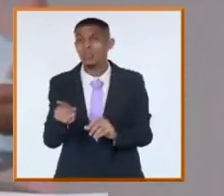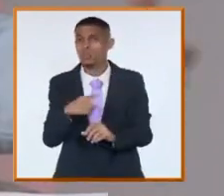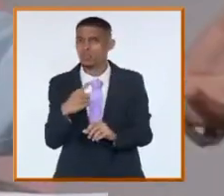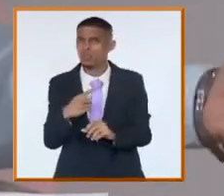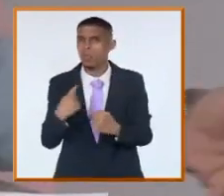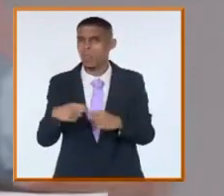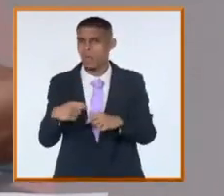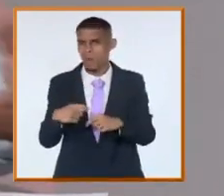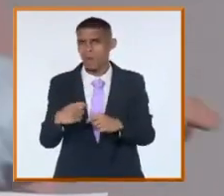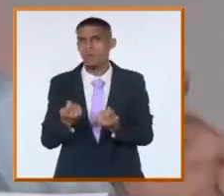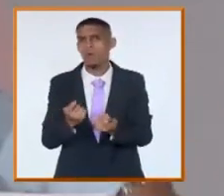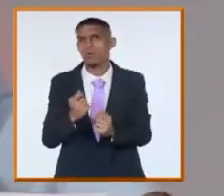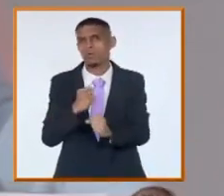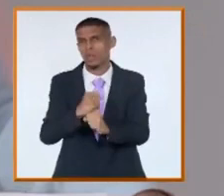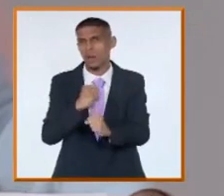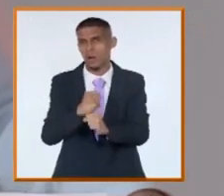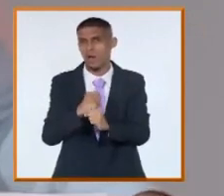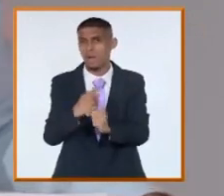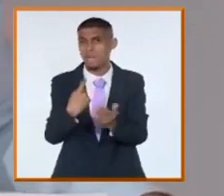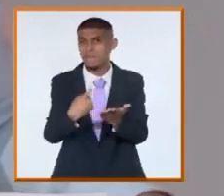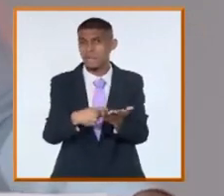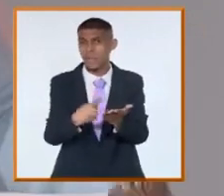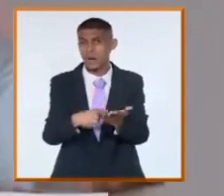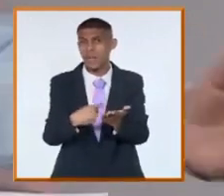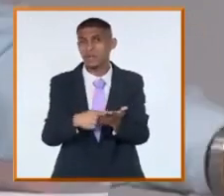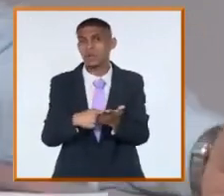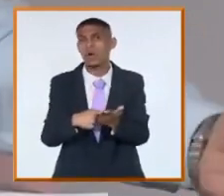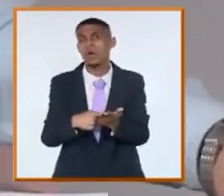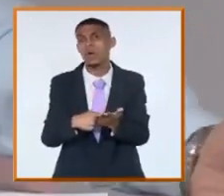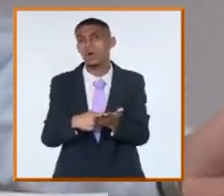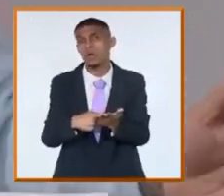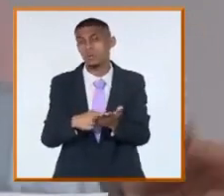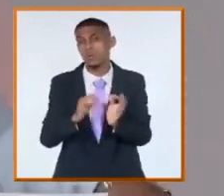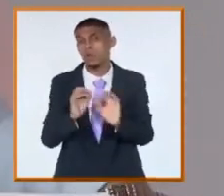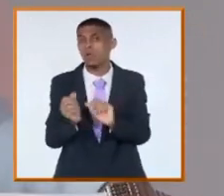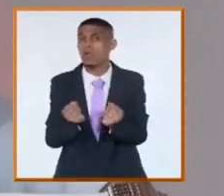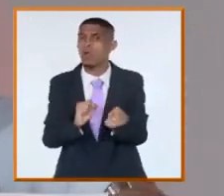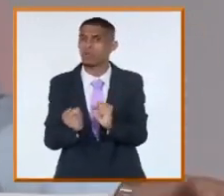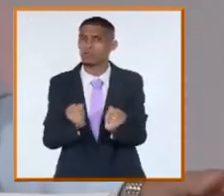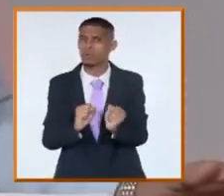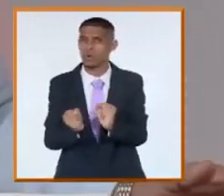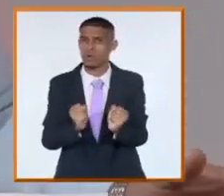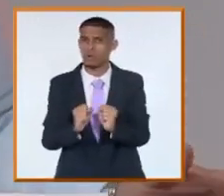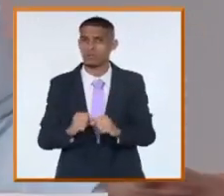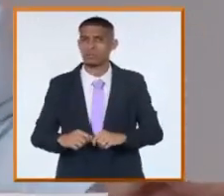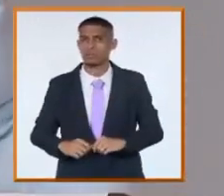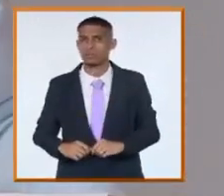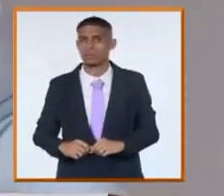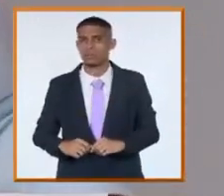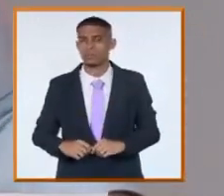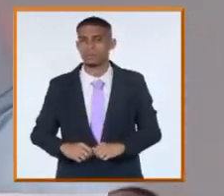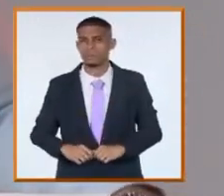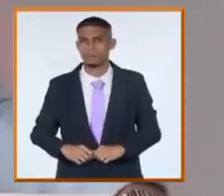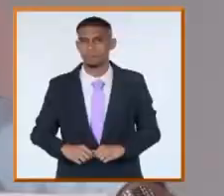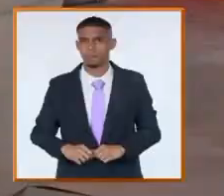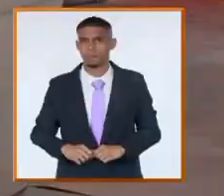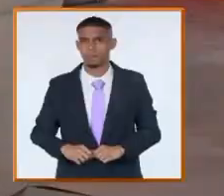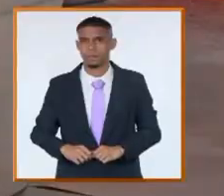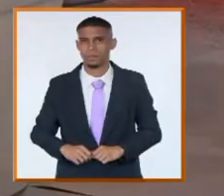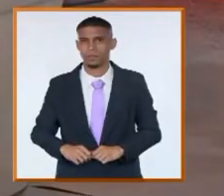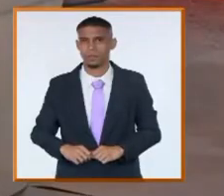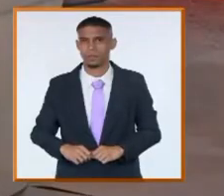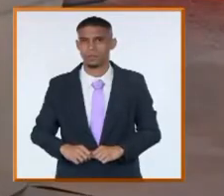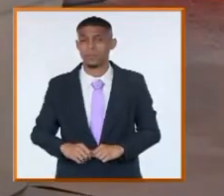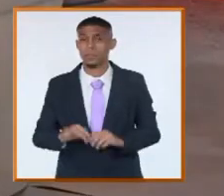función de que los precios sean los que se han estimulado para cada uno de los de los frenos